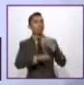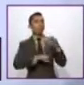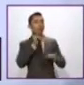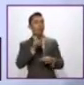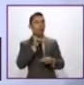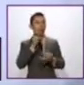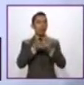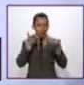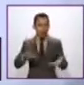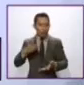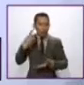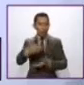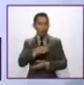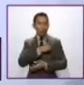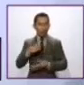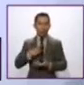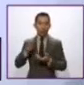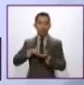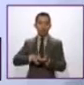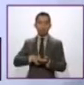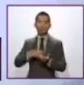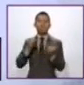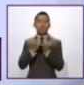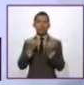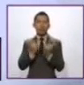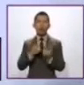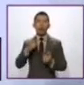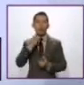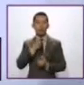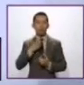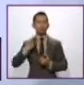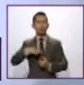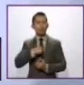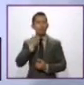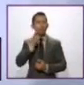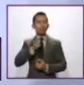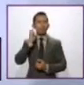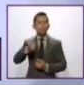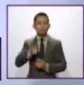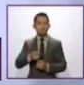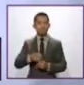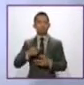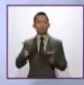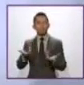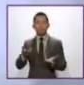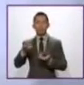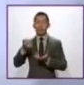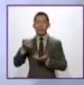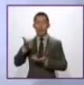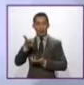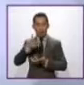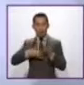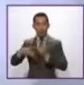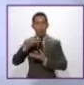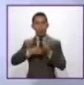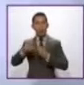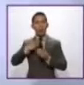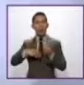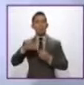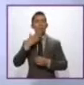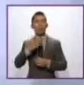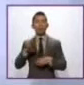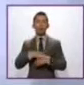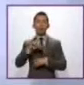sobre la que estamos construyendo y, por supuesto, el agua. Nosotros le queremos apostar a una economía circular. ¿Por qué? Porque hoy